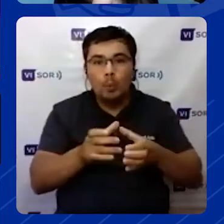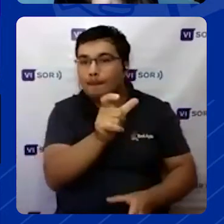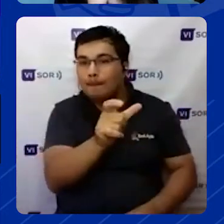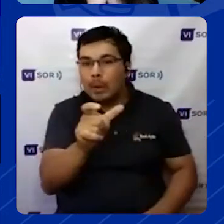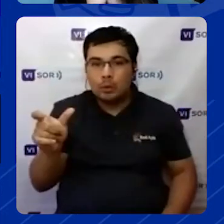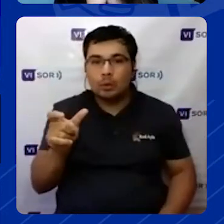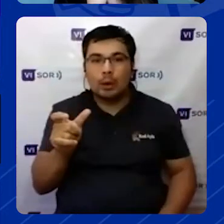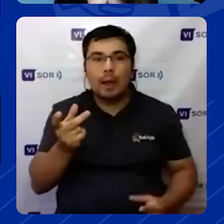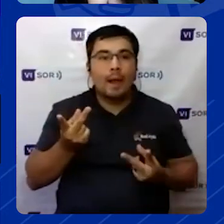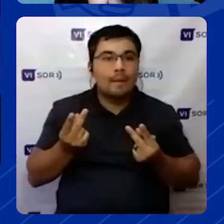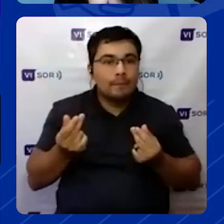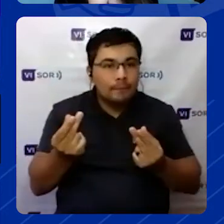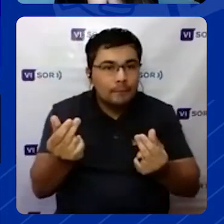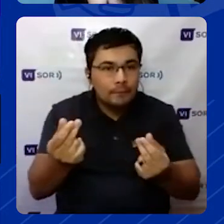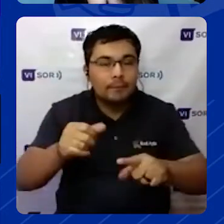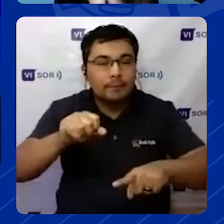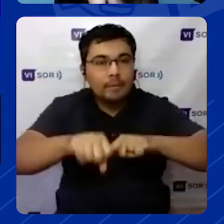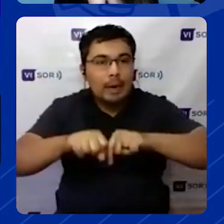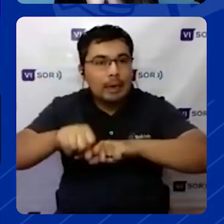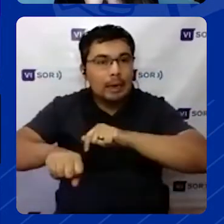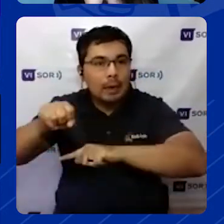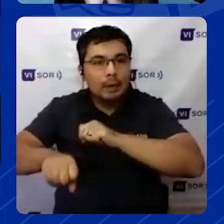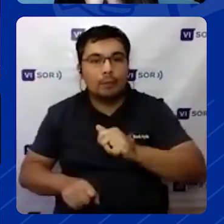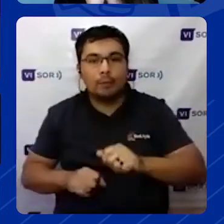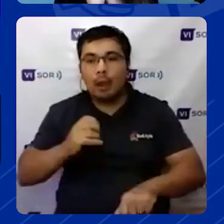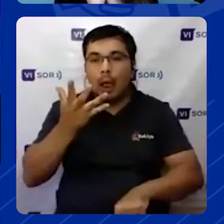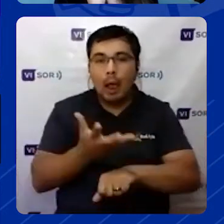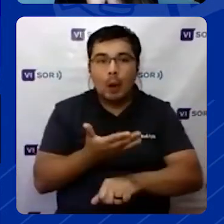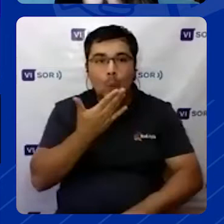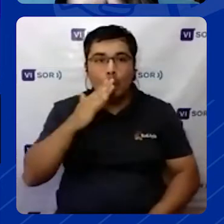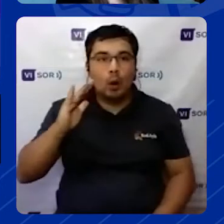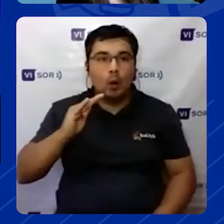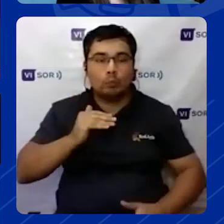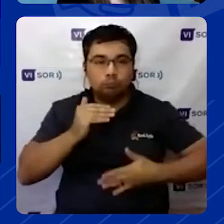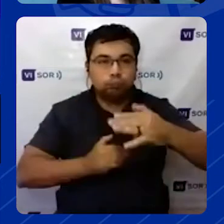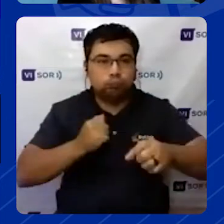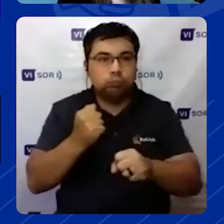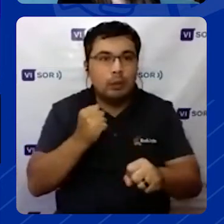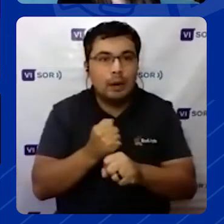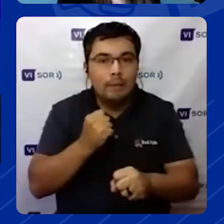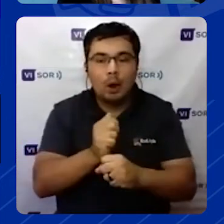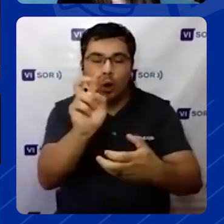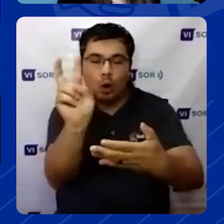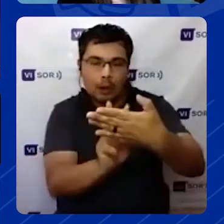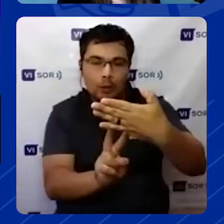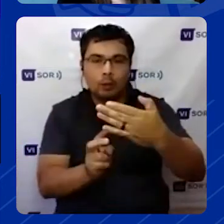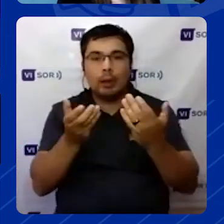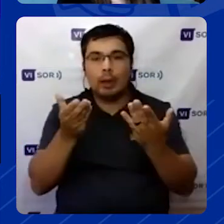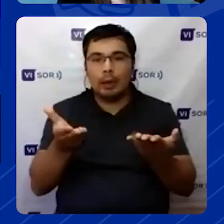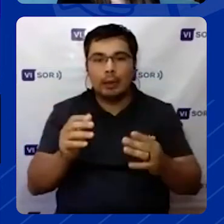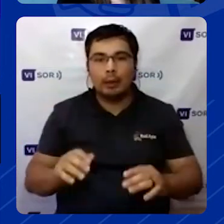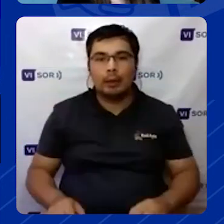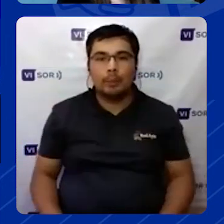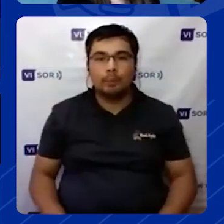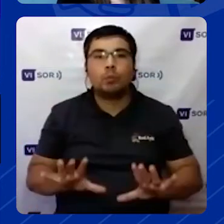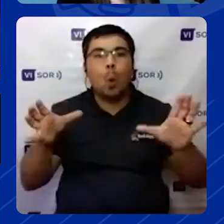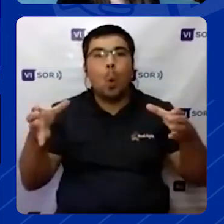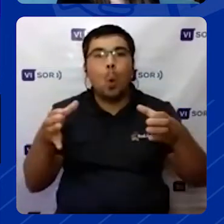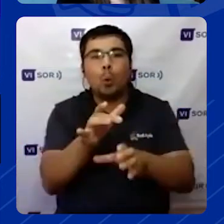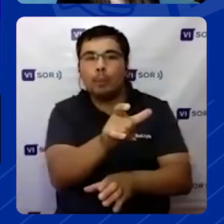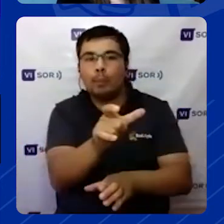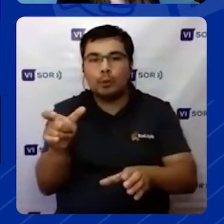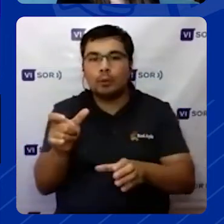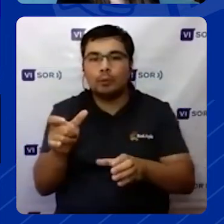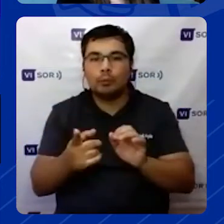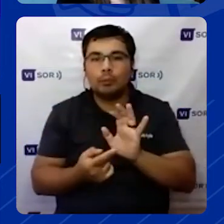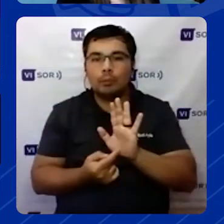clubes, se veía que efectivamente había un mejor rendimiento lector en este conjunto de personas, frente a aquellas que